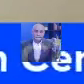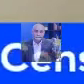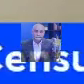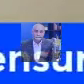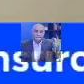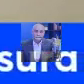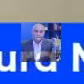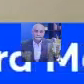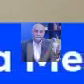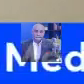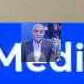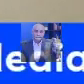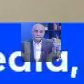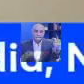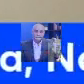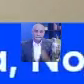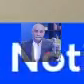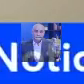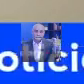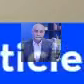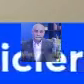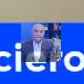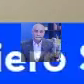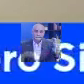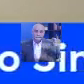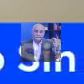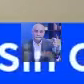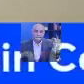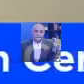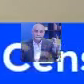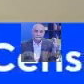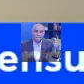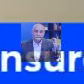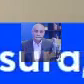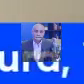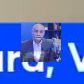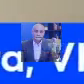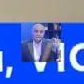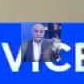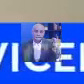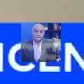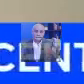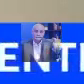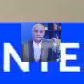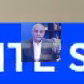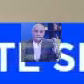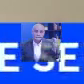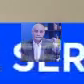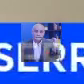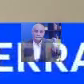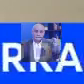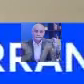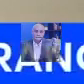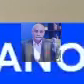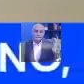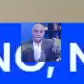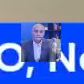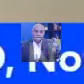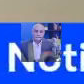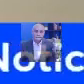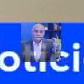Encomiable la defensa de Brasil que emprende del presidente Lula frente a este